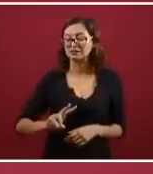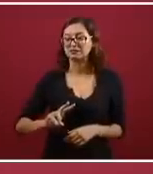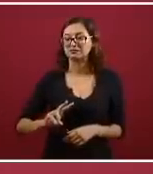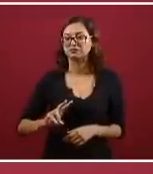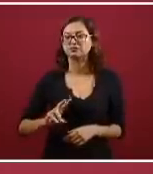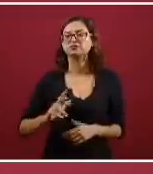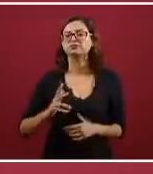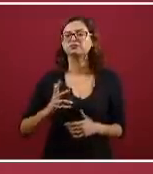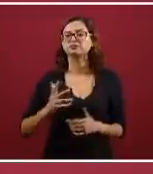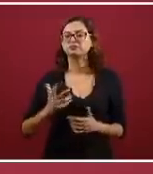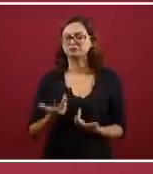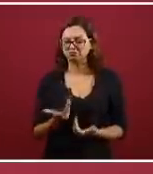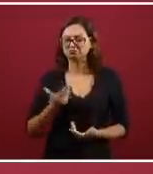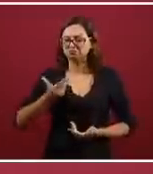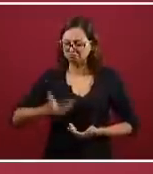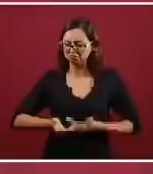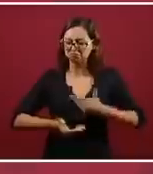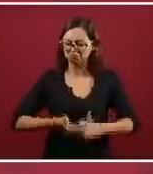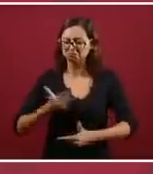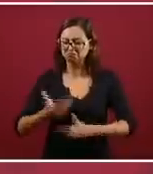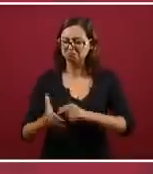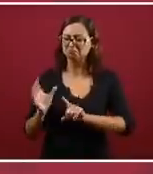se está logrando